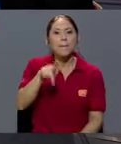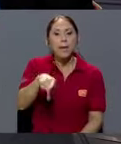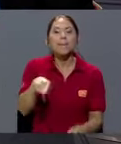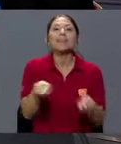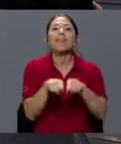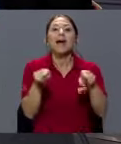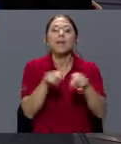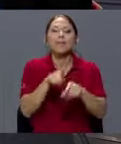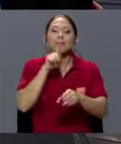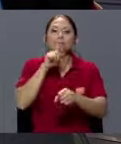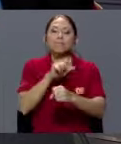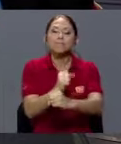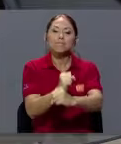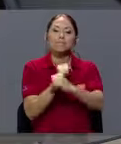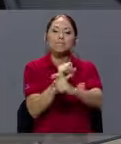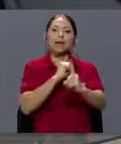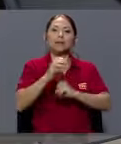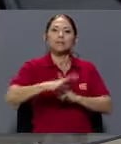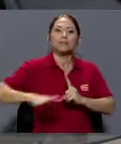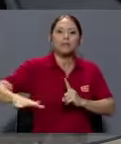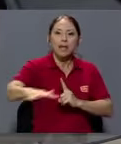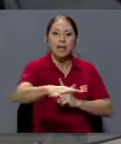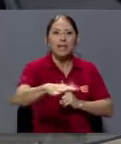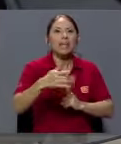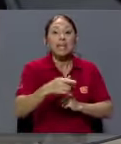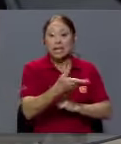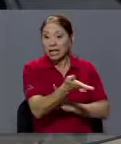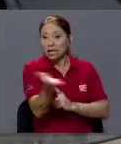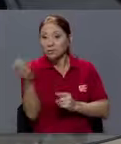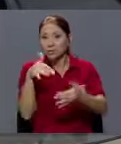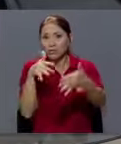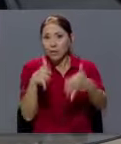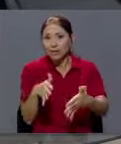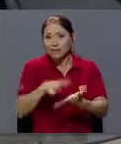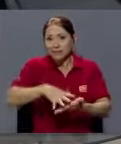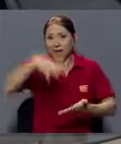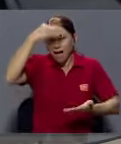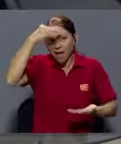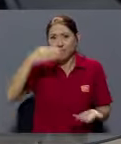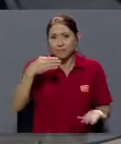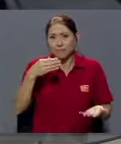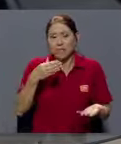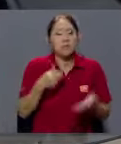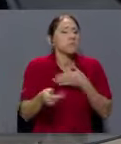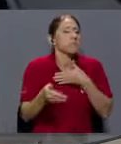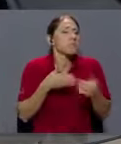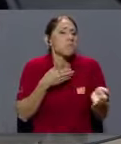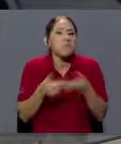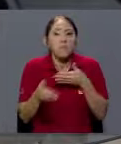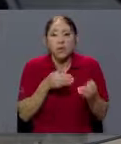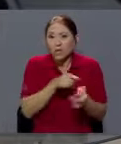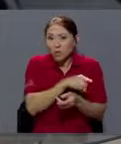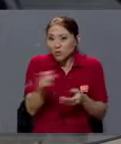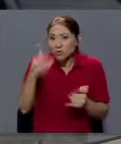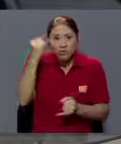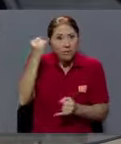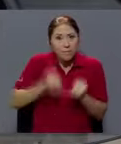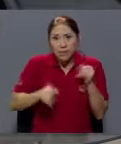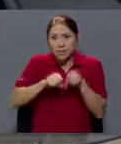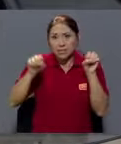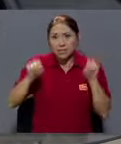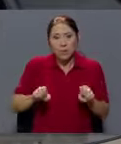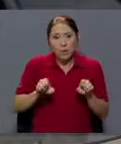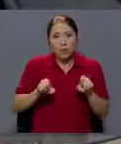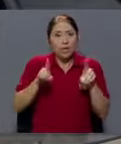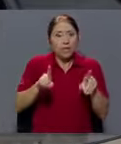también sea garante ante la sociedad del aprendizaje de los estudiantes, indistintamente por la opción que opten después de salir